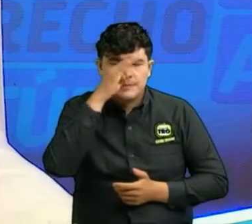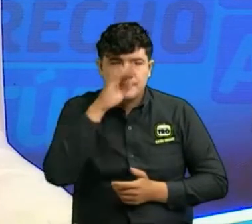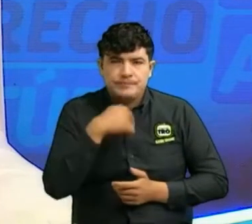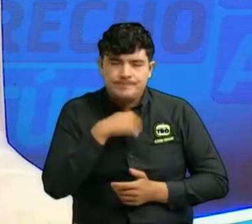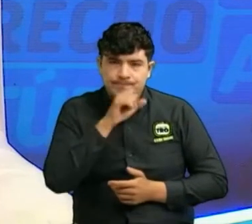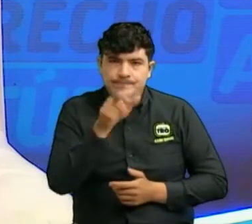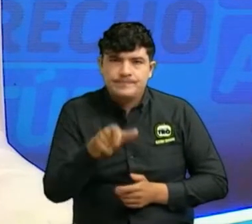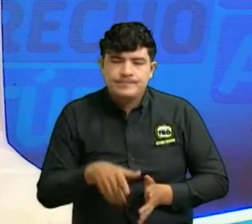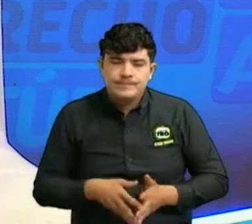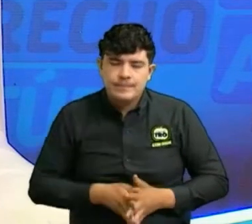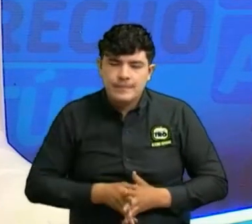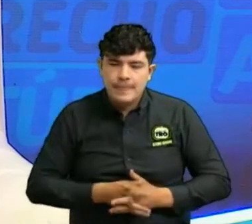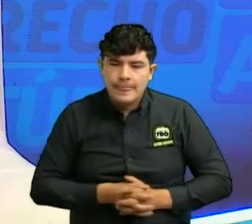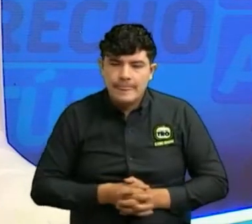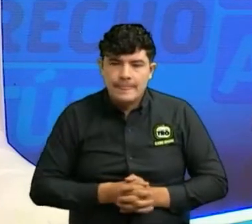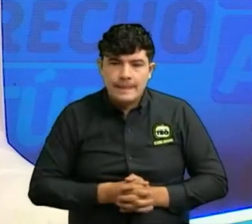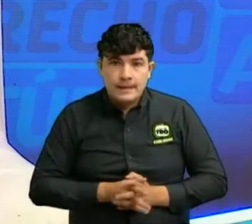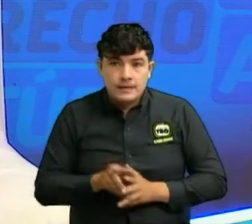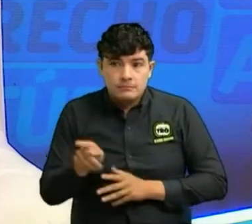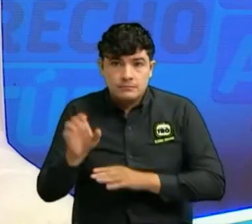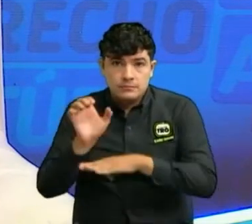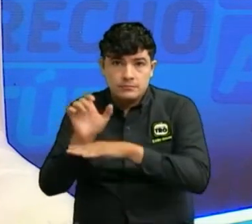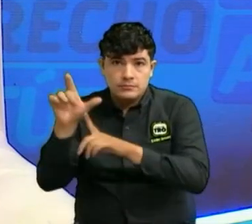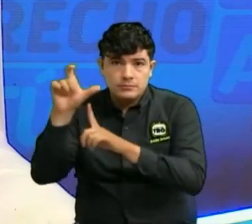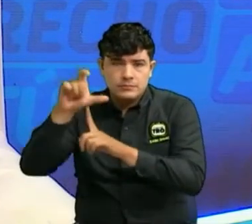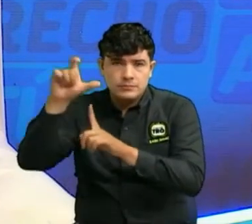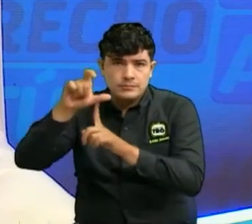la siguiente. Cuando Colpensiones